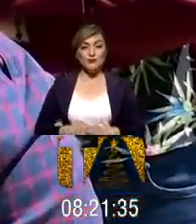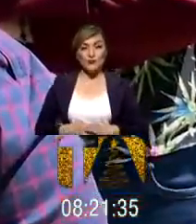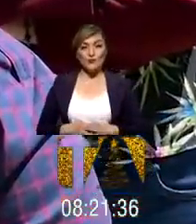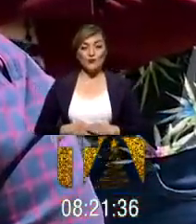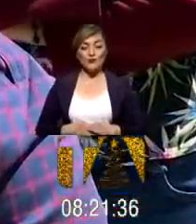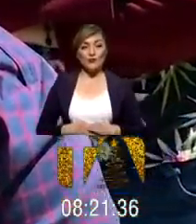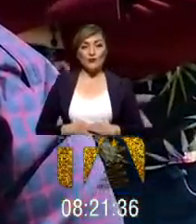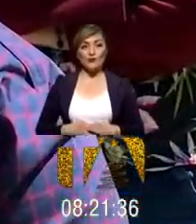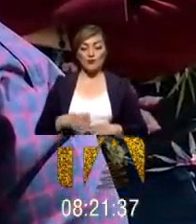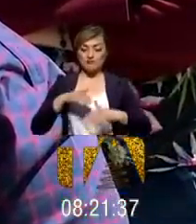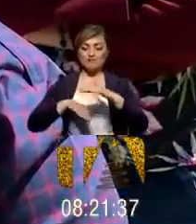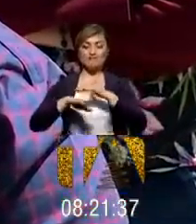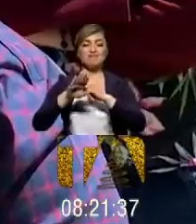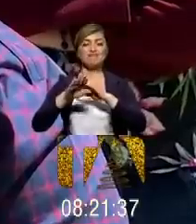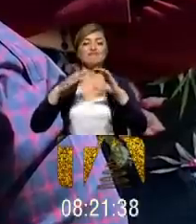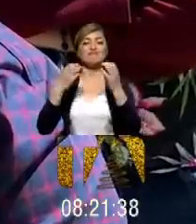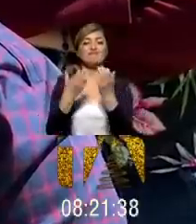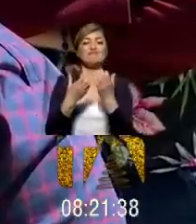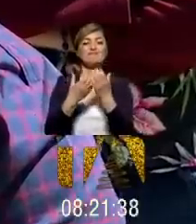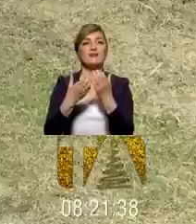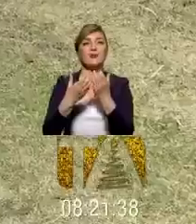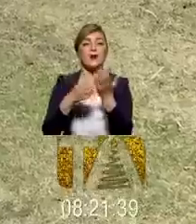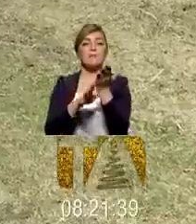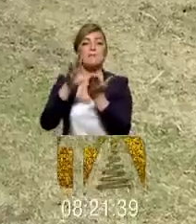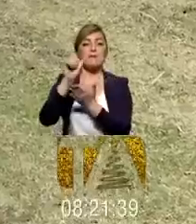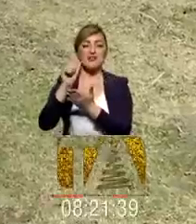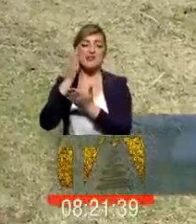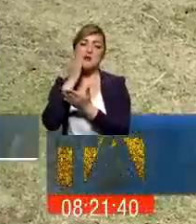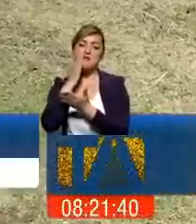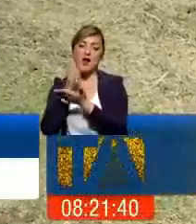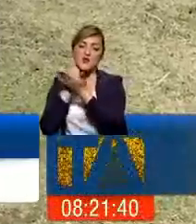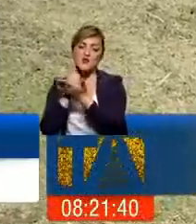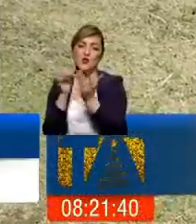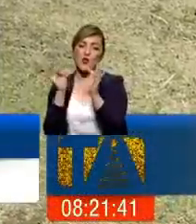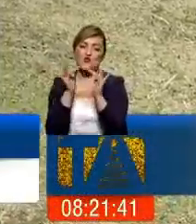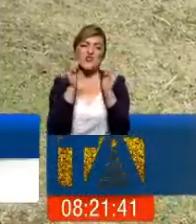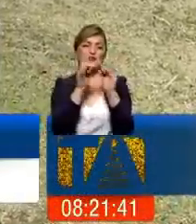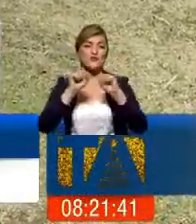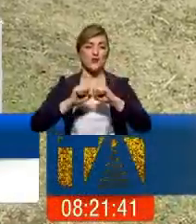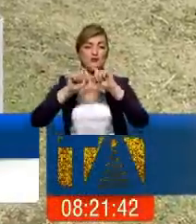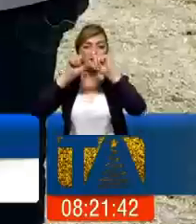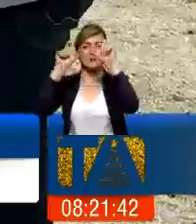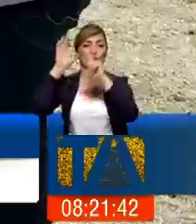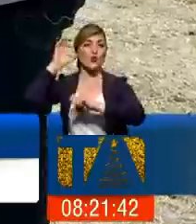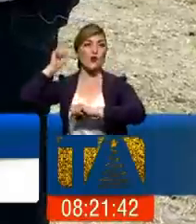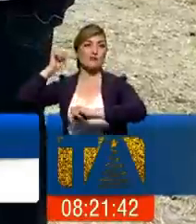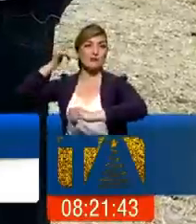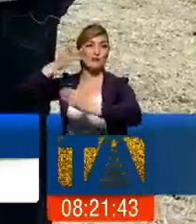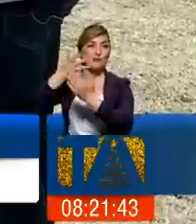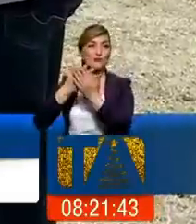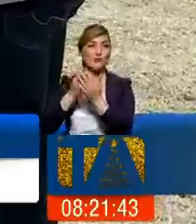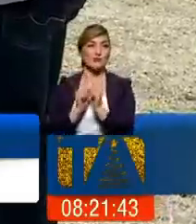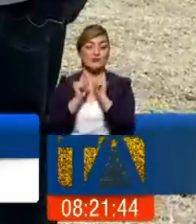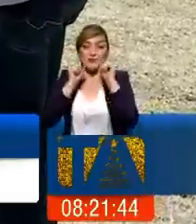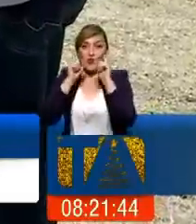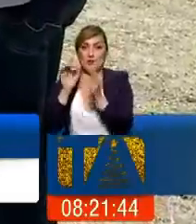clases de mi ñaña y para yo poderme con ella contactar. Portal Center, una empresa cuencana, fue la que llegó hasta Huachapala con la sorpresa